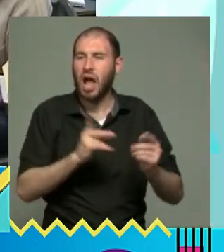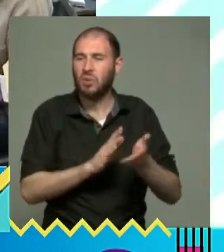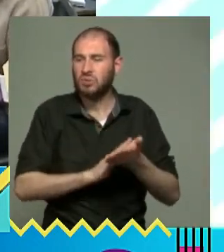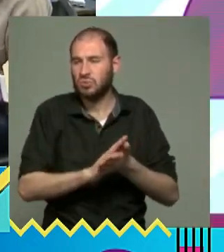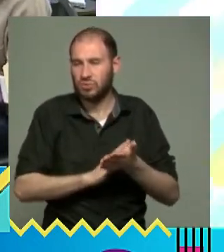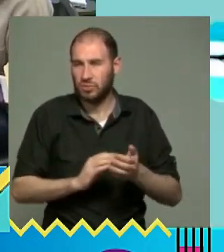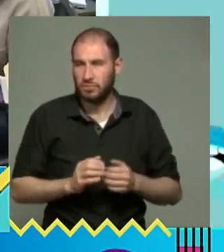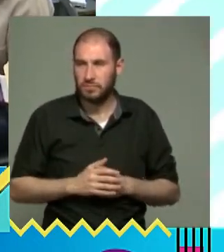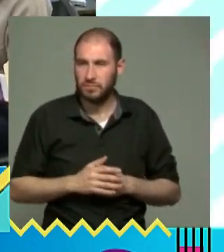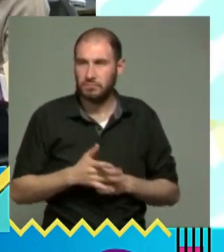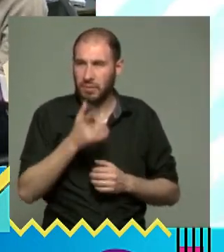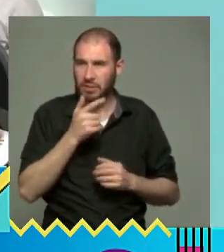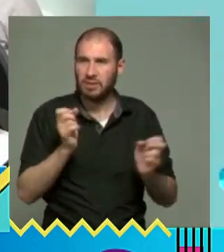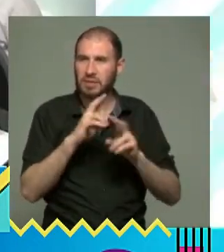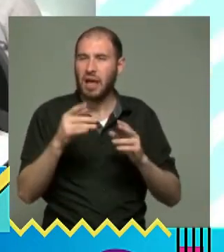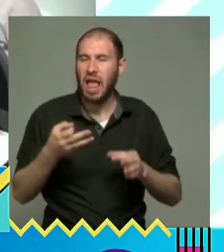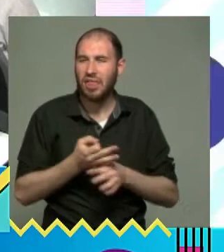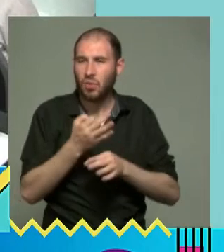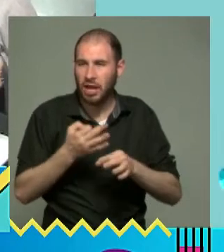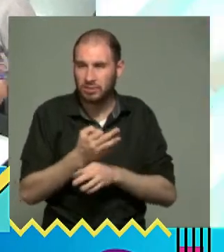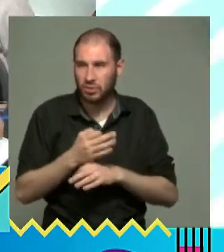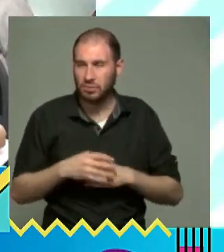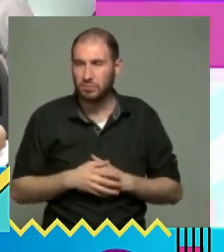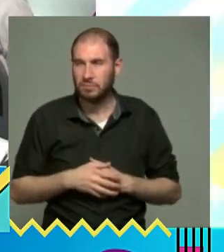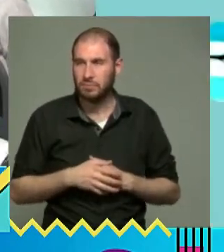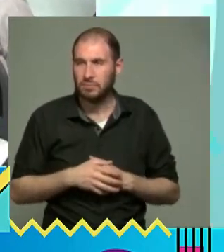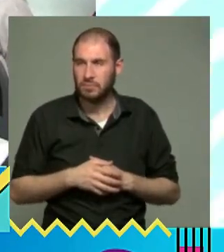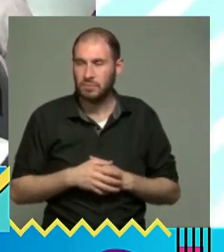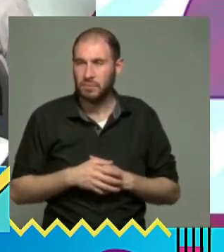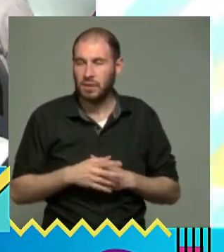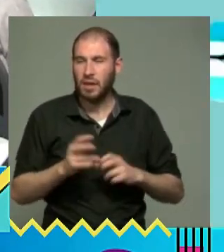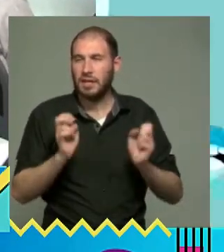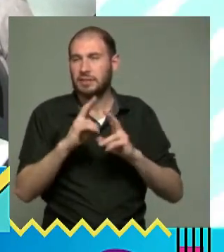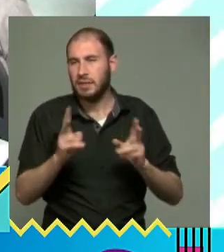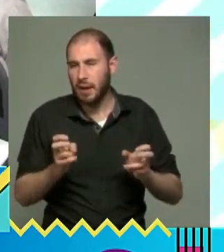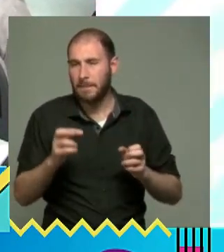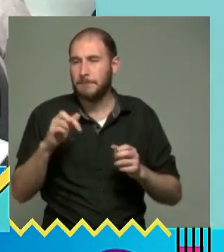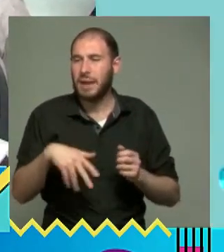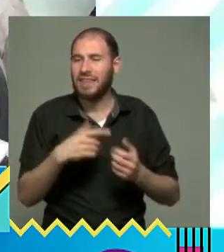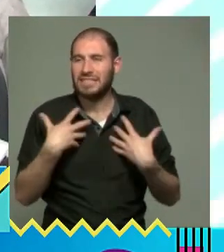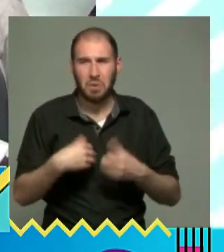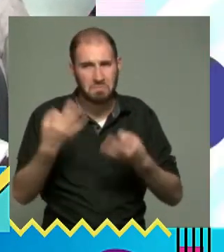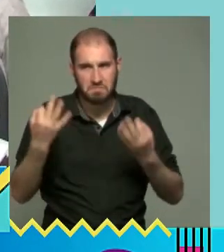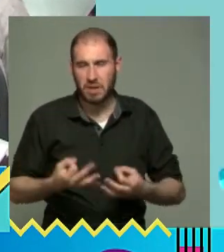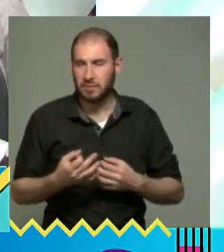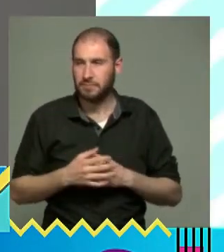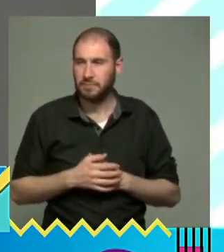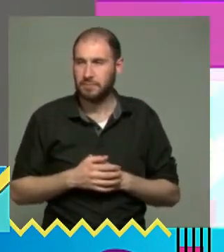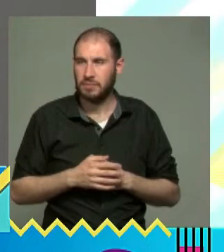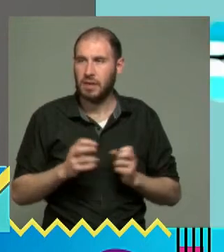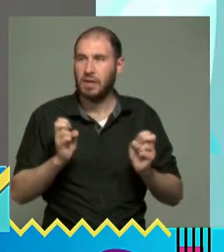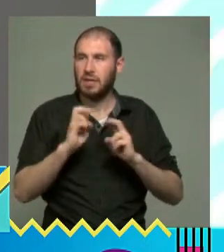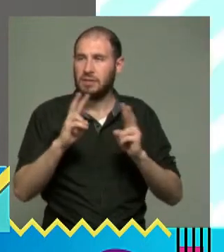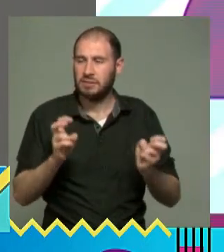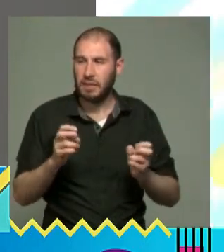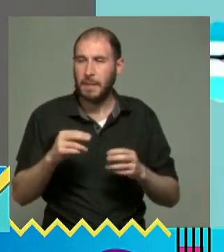cosas. Creo que tiene que ver con la educación, tiene que ver con una buena política de salud, tiene que ver